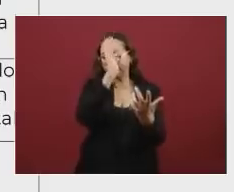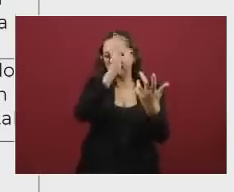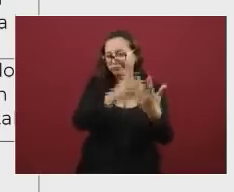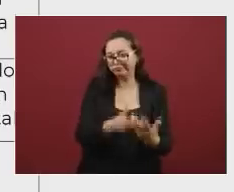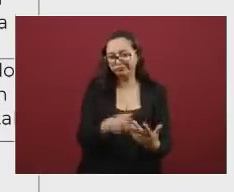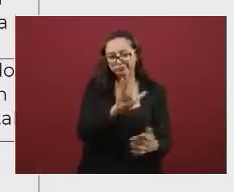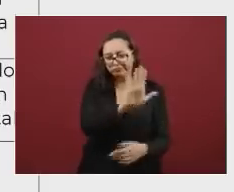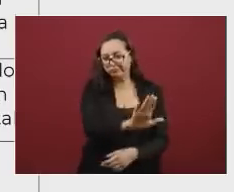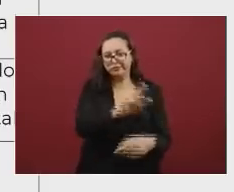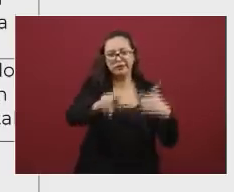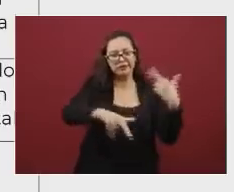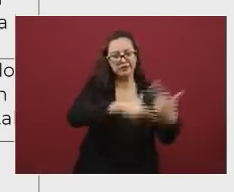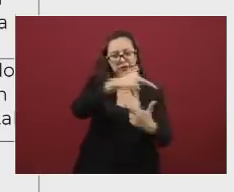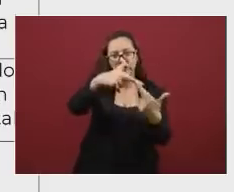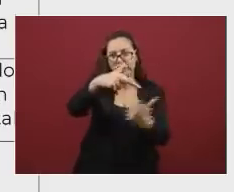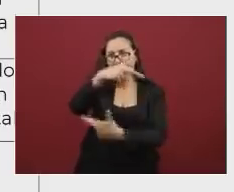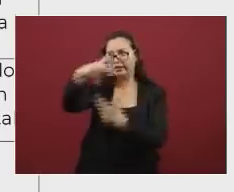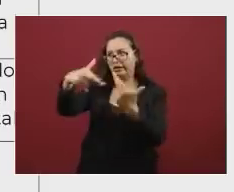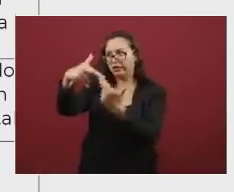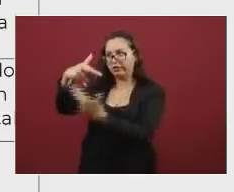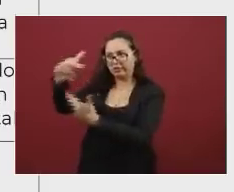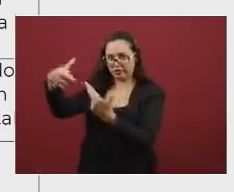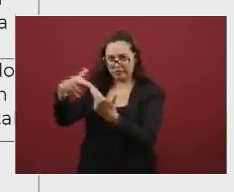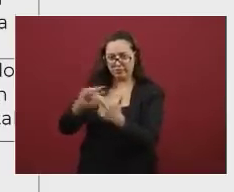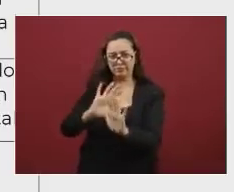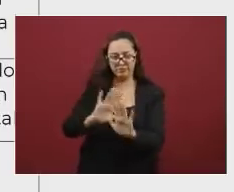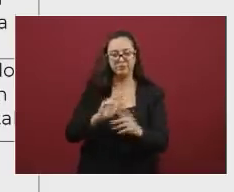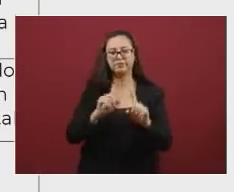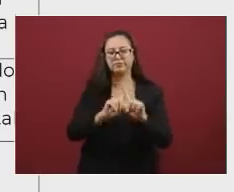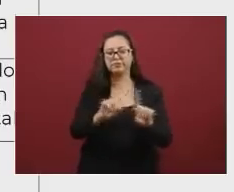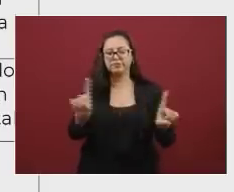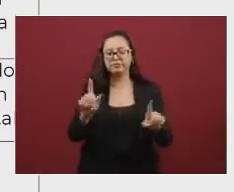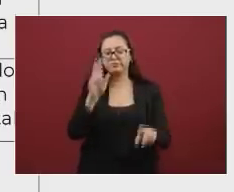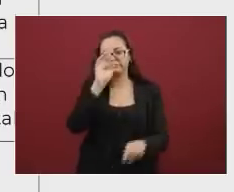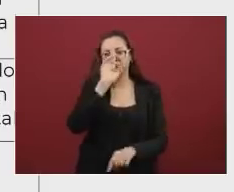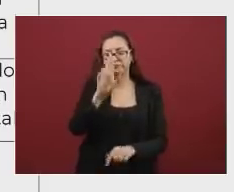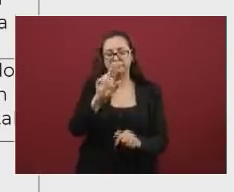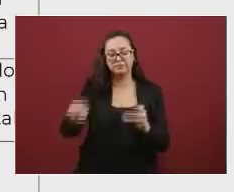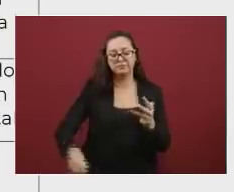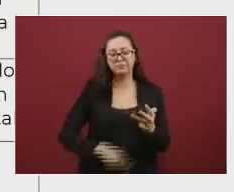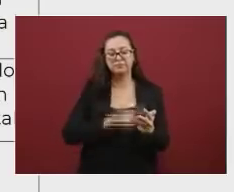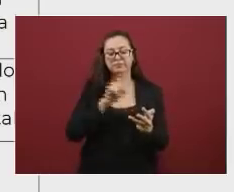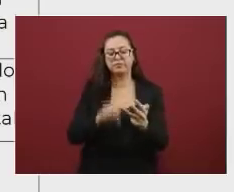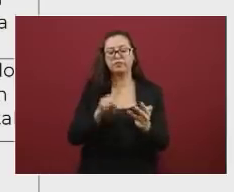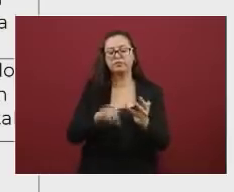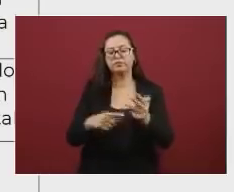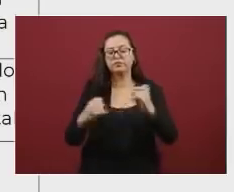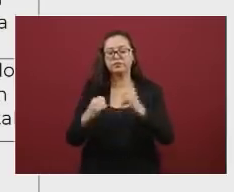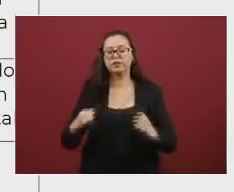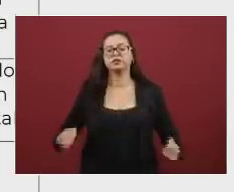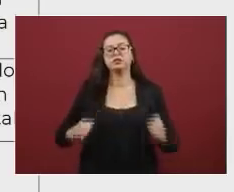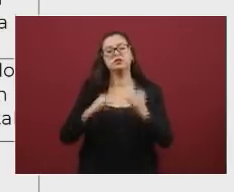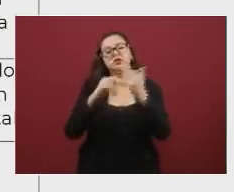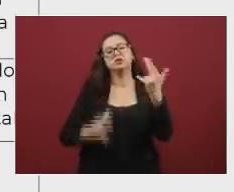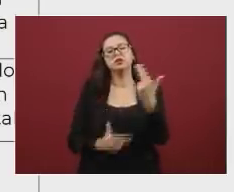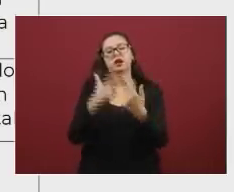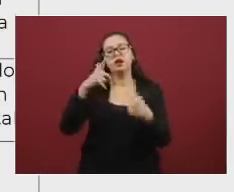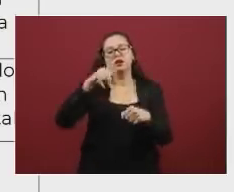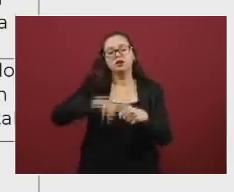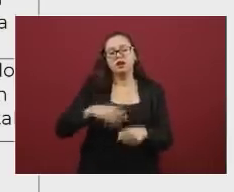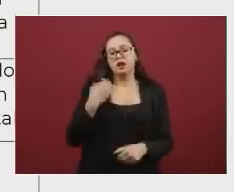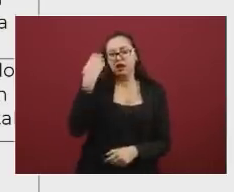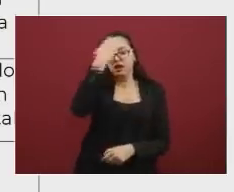tercer punto muy importante es que se creó el Instituto Nacional de Evaluación Educativa para